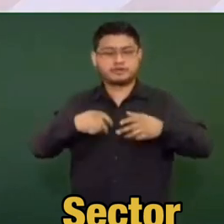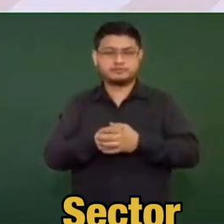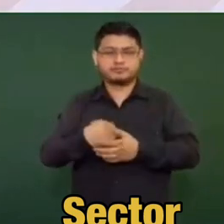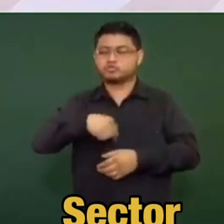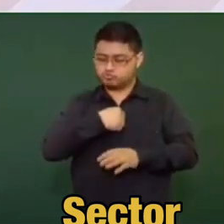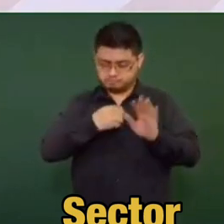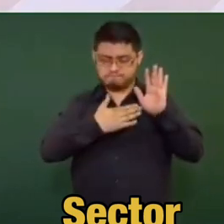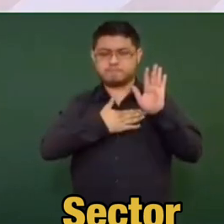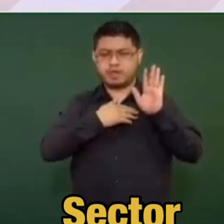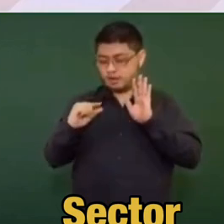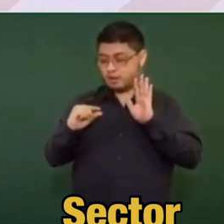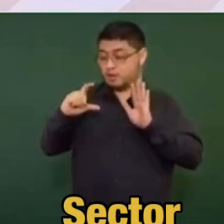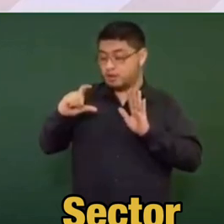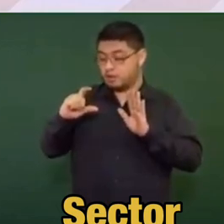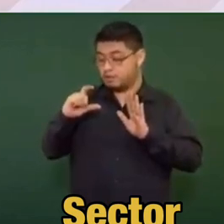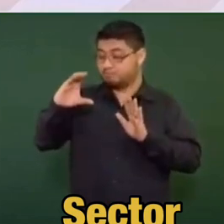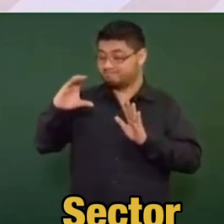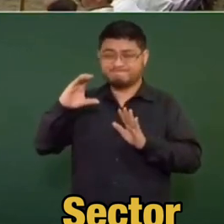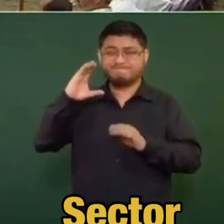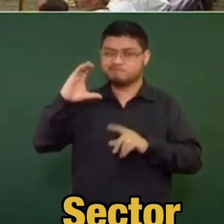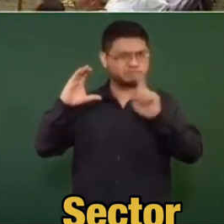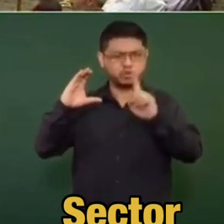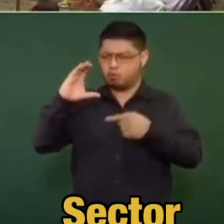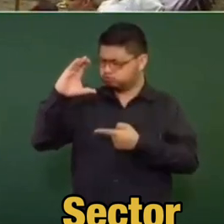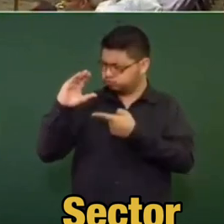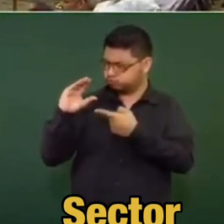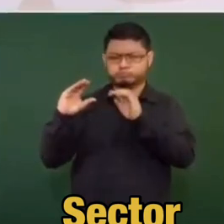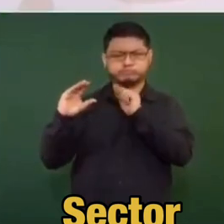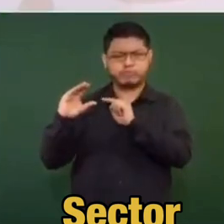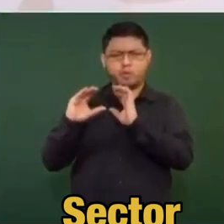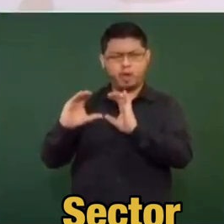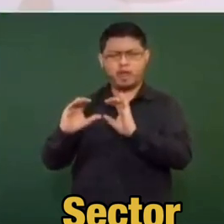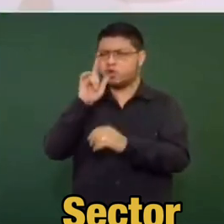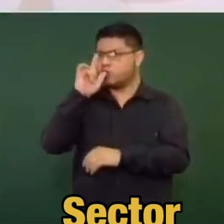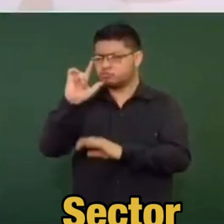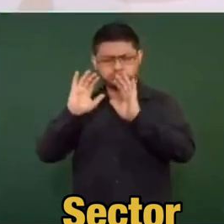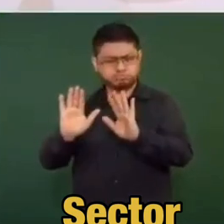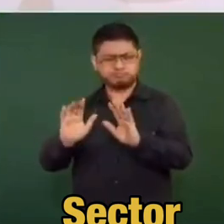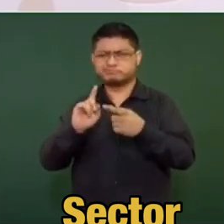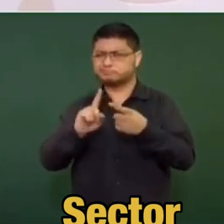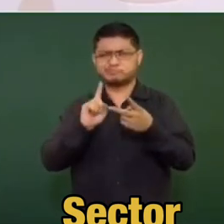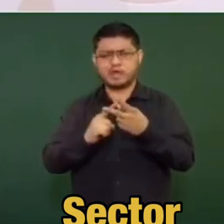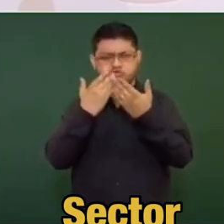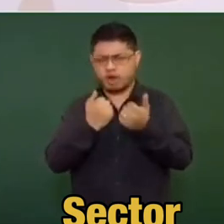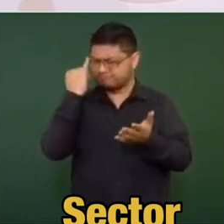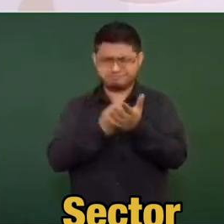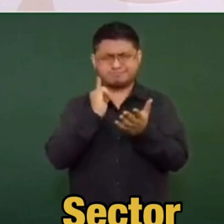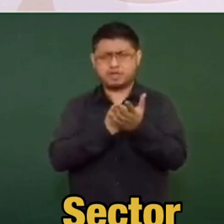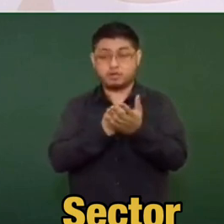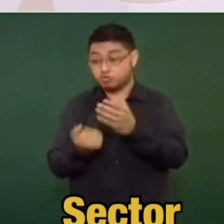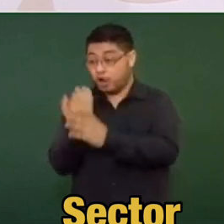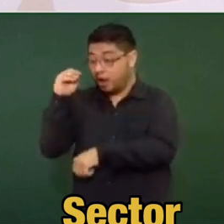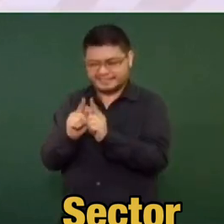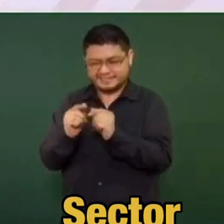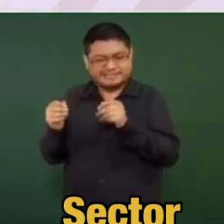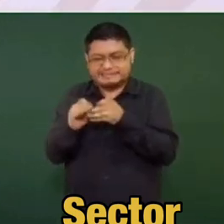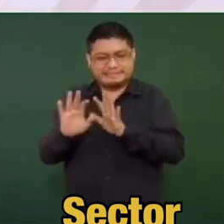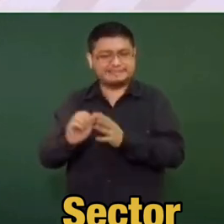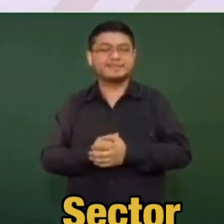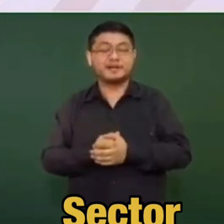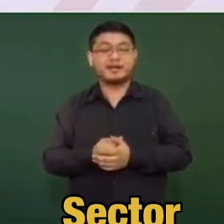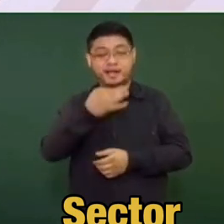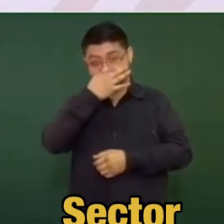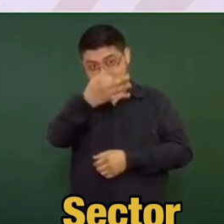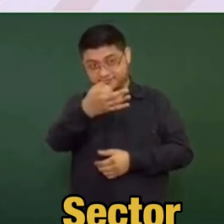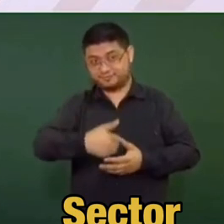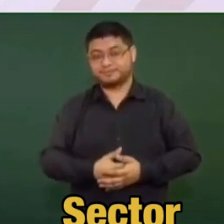cumplido, pero no ha aumentado el precio de las gasolinas, del diésel, del gas, ni de la luz, ni han aumentado los impuestos, ni se han creado impuestos nuevos.